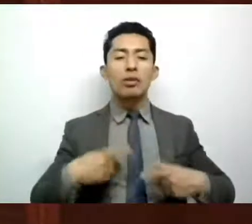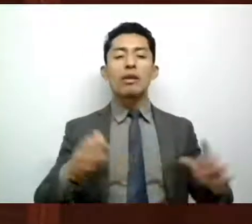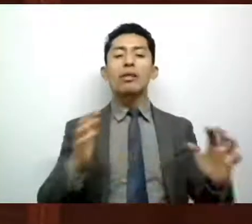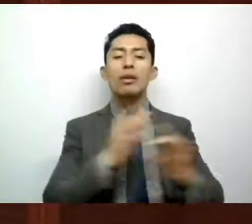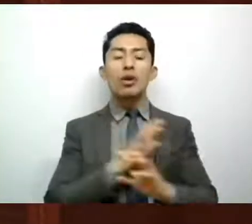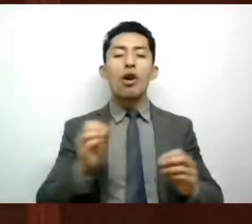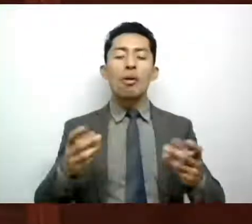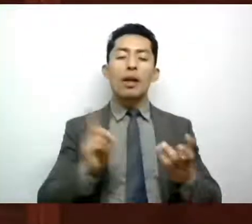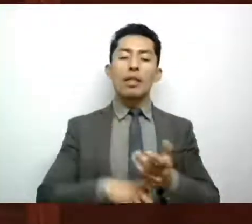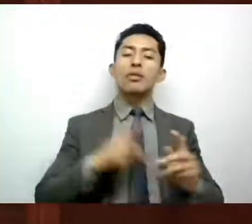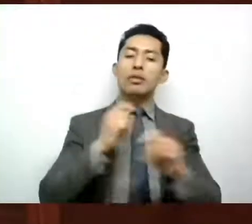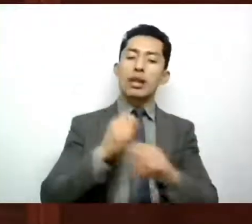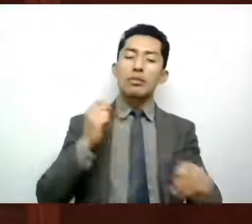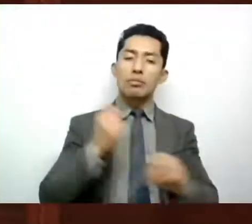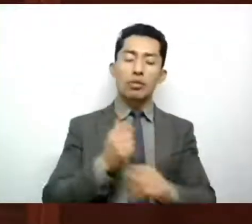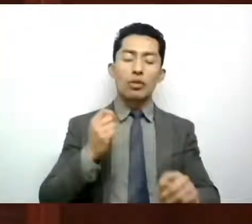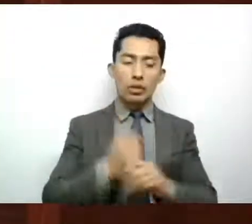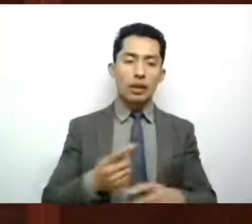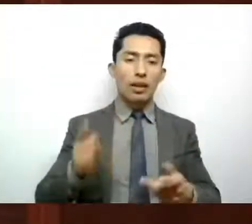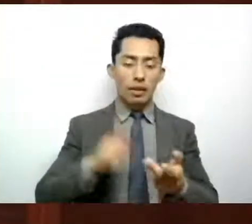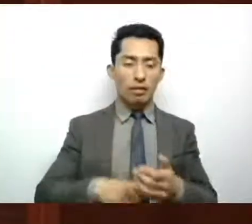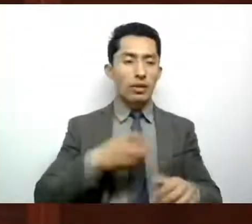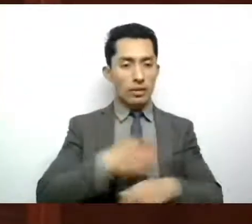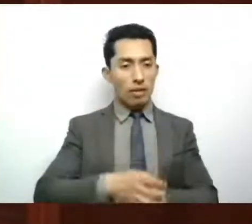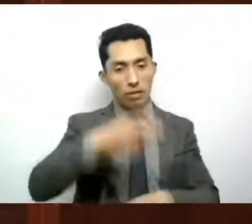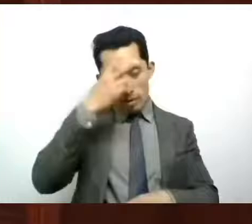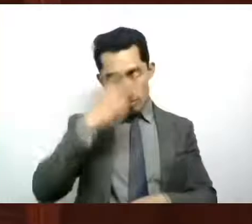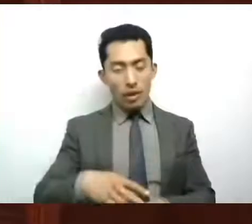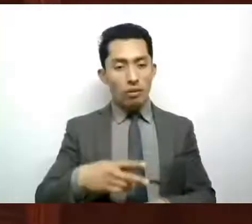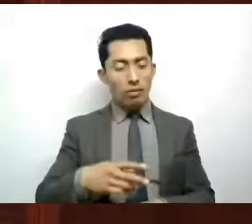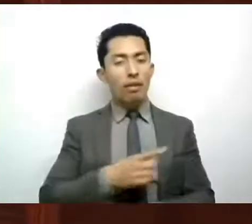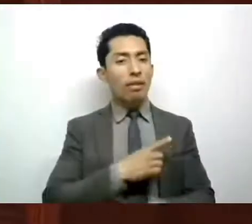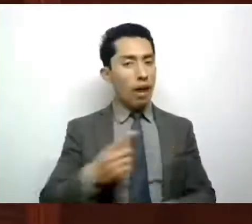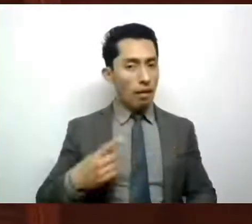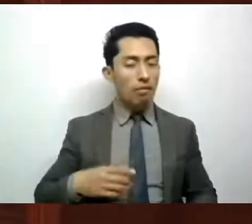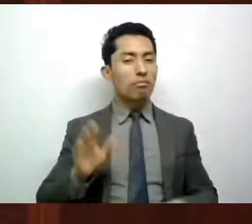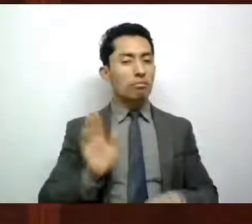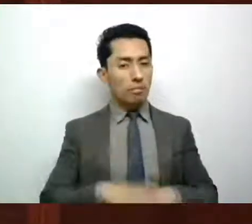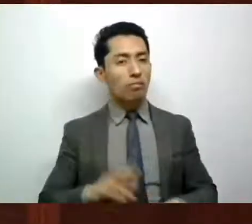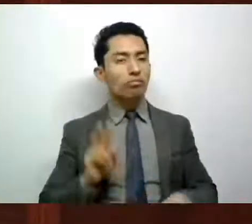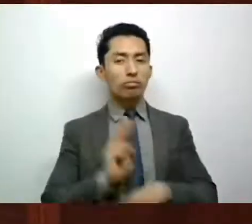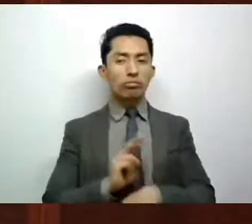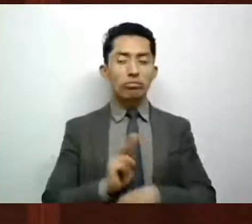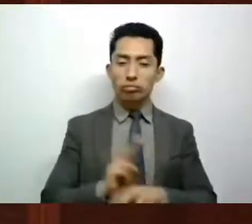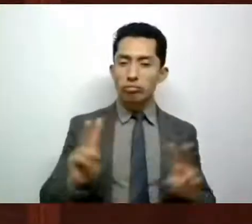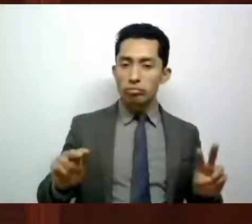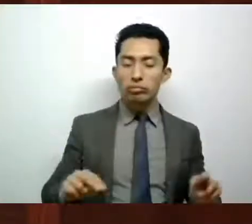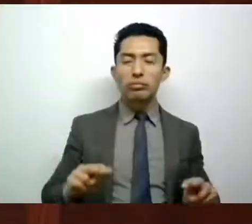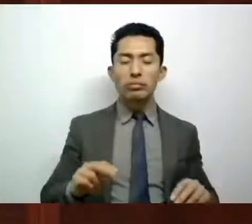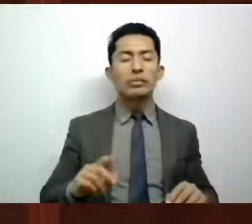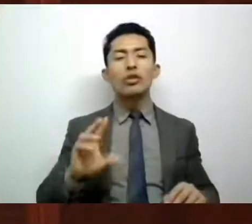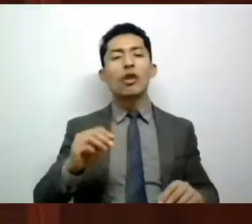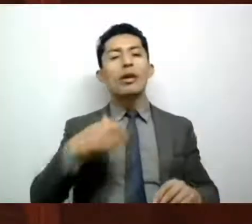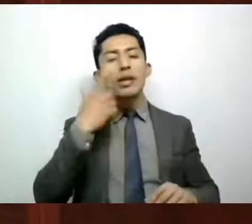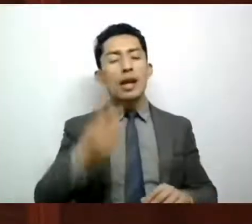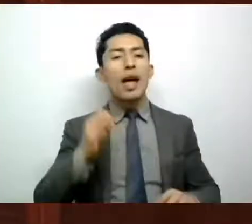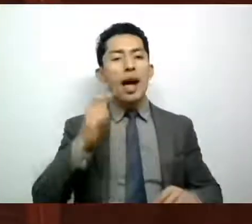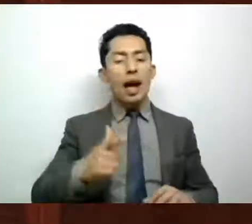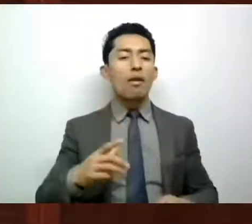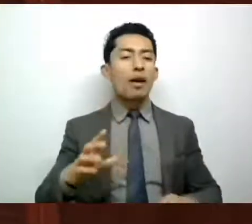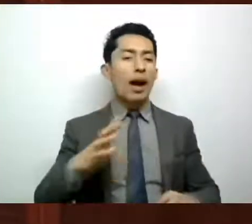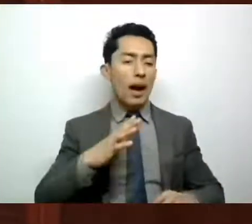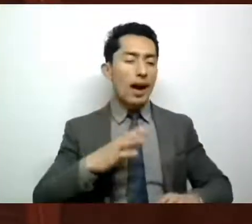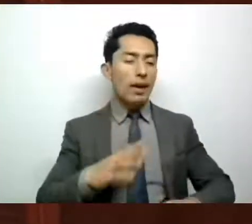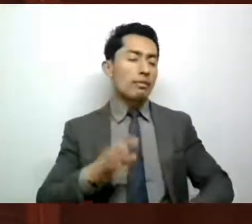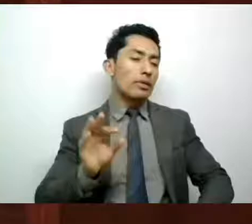y pasajeros del transporte público en nuestra entidad, evitando culpar y detener